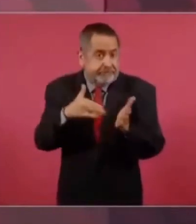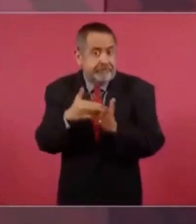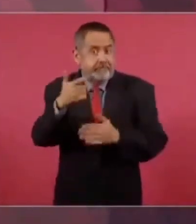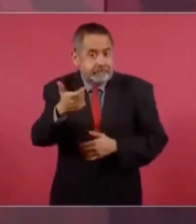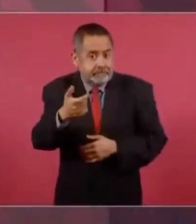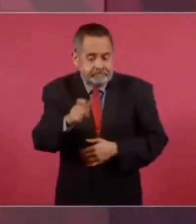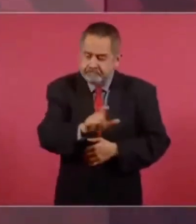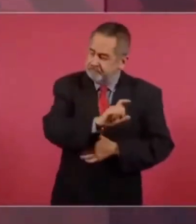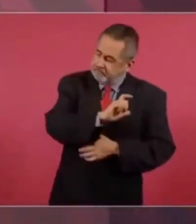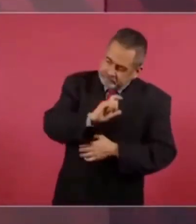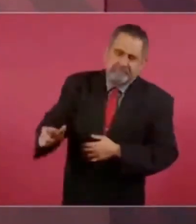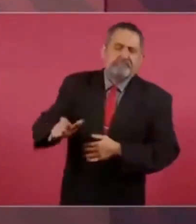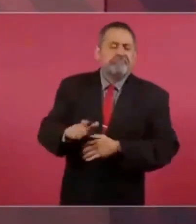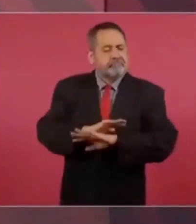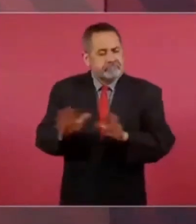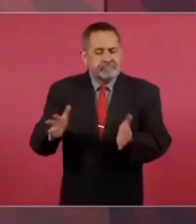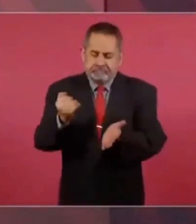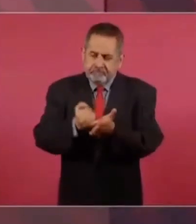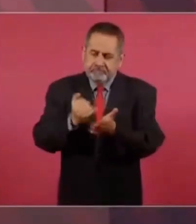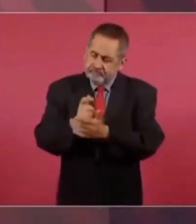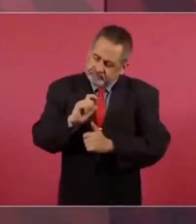pesos.